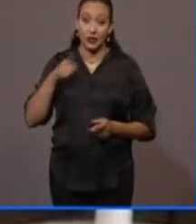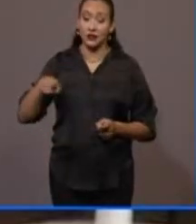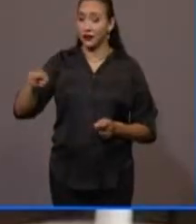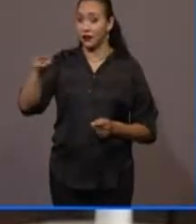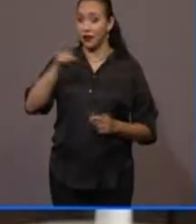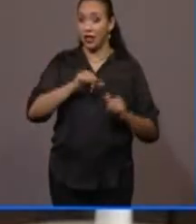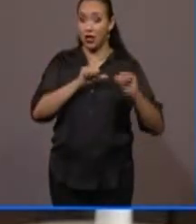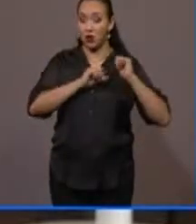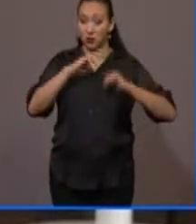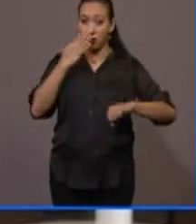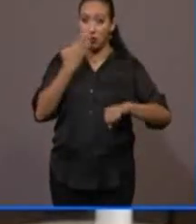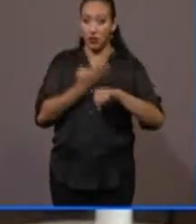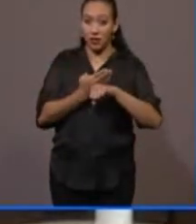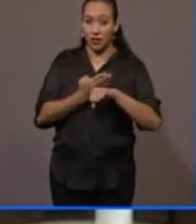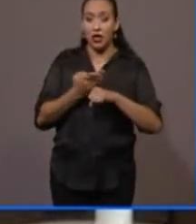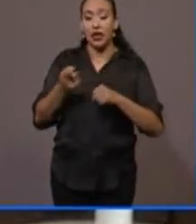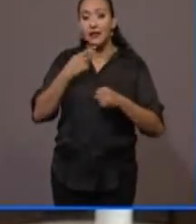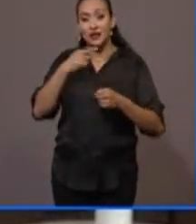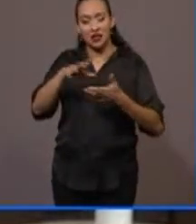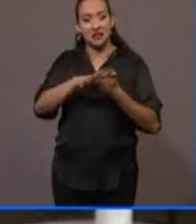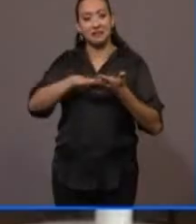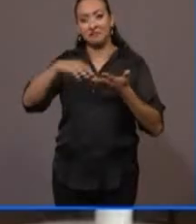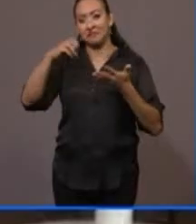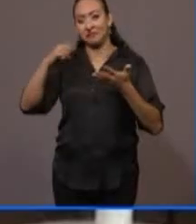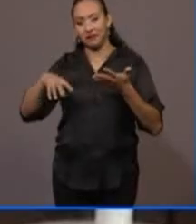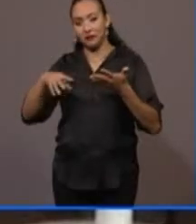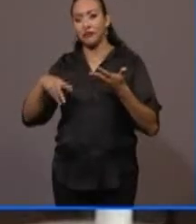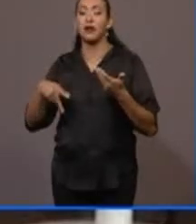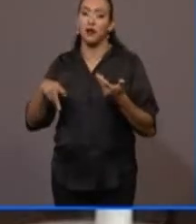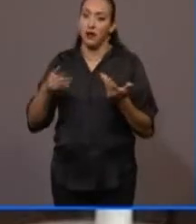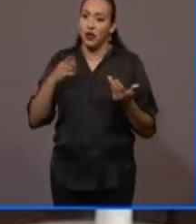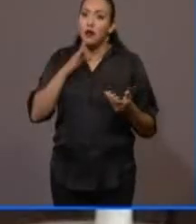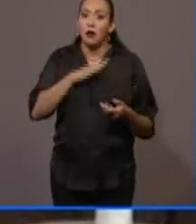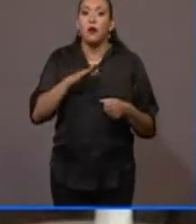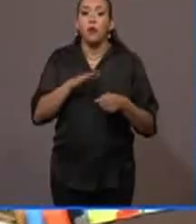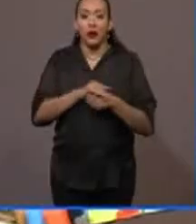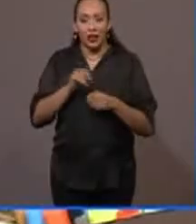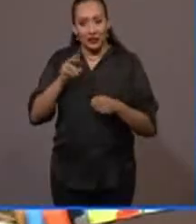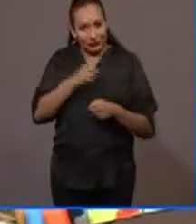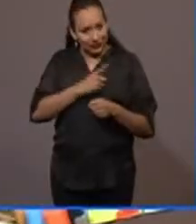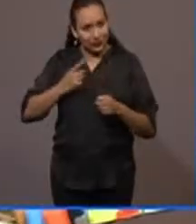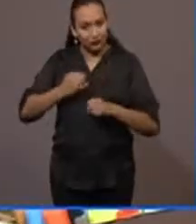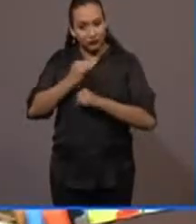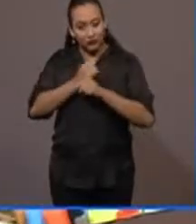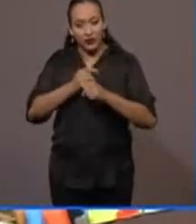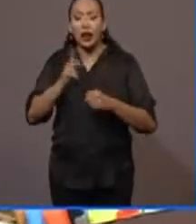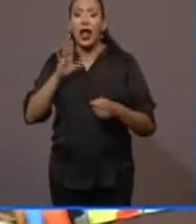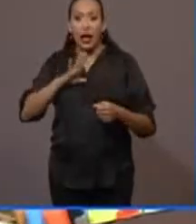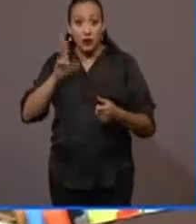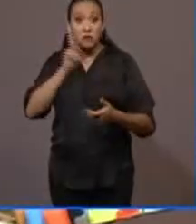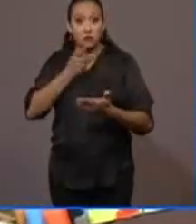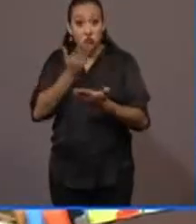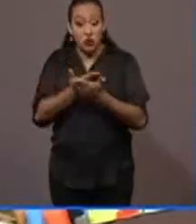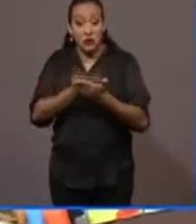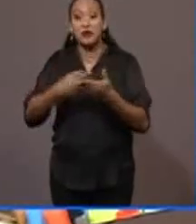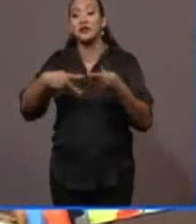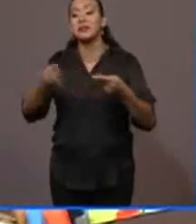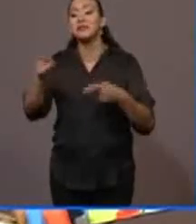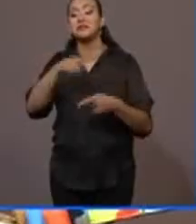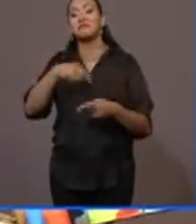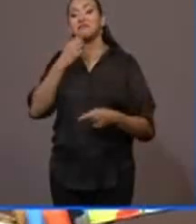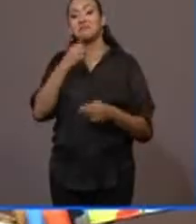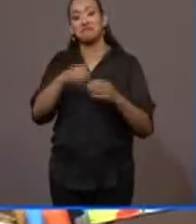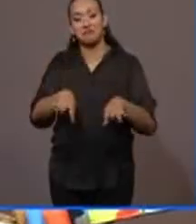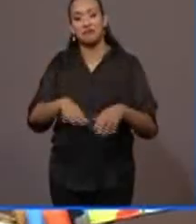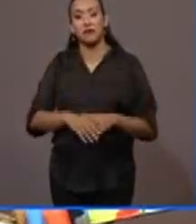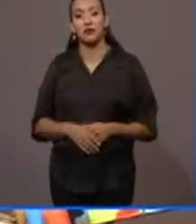la autoridad responsable desechó la queja de manera indebida porque no fue exhaustiva al analizar las pruebas y los hechos